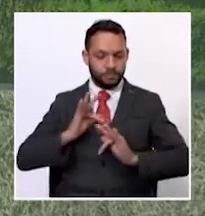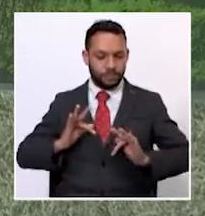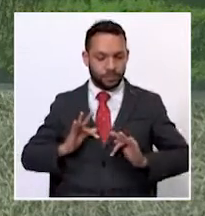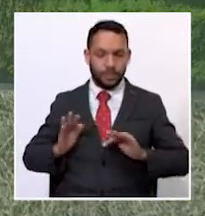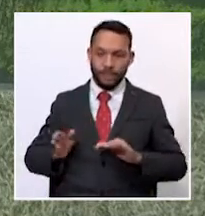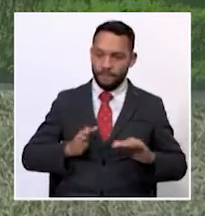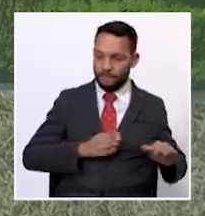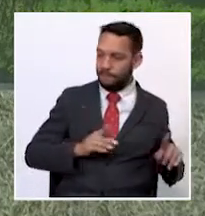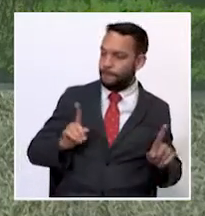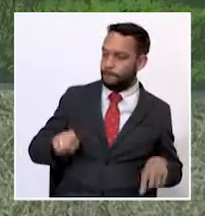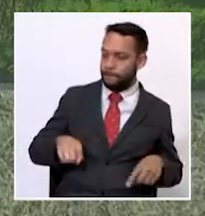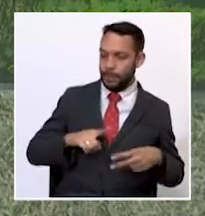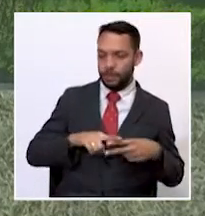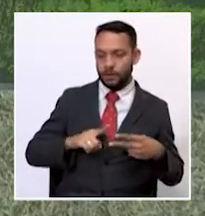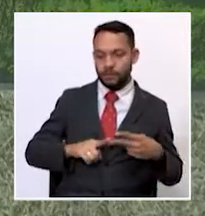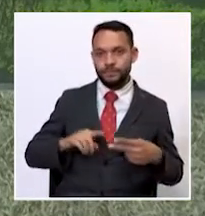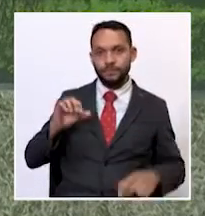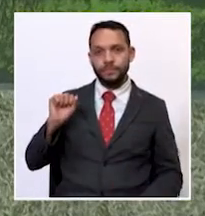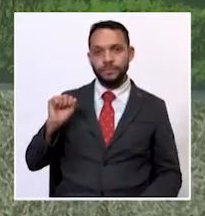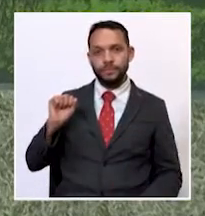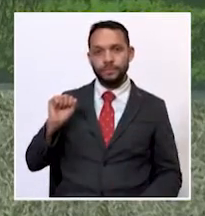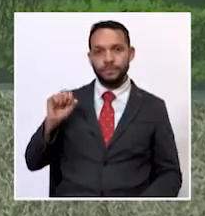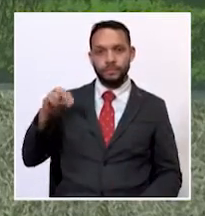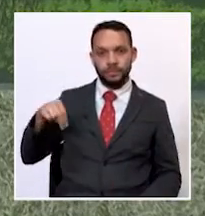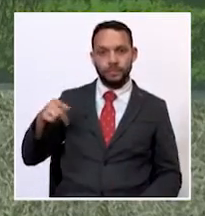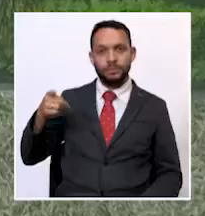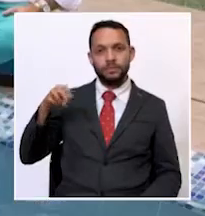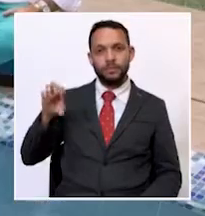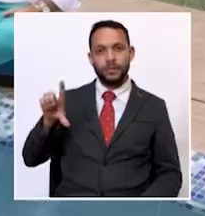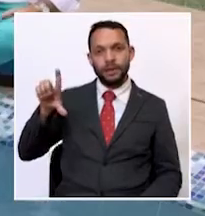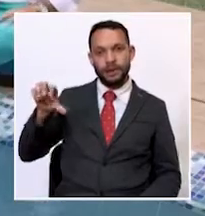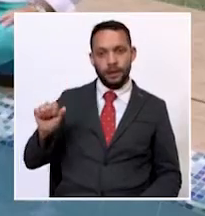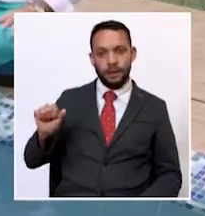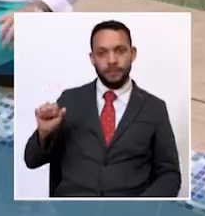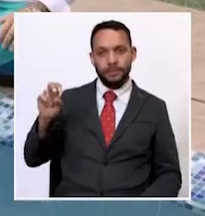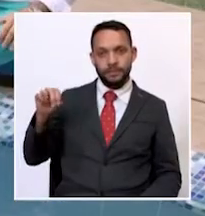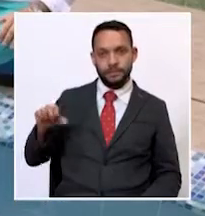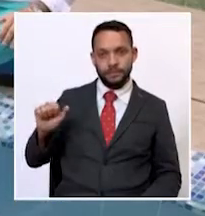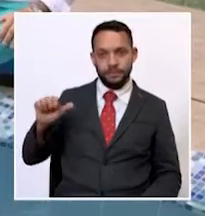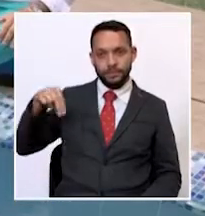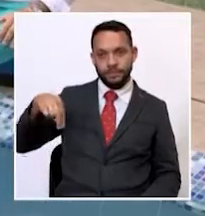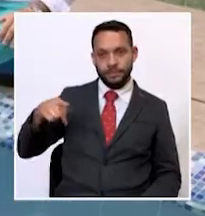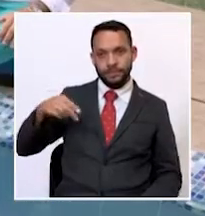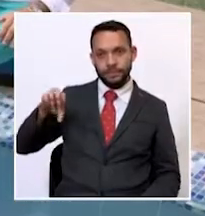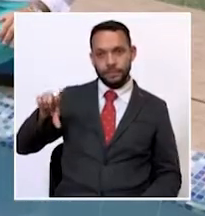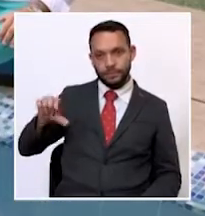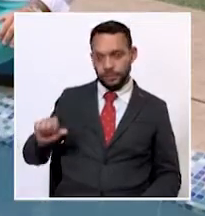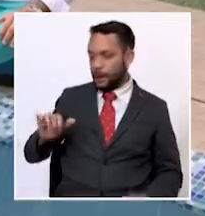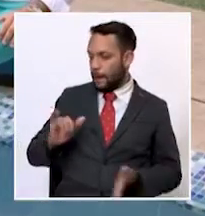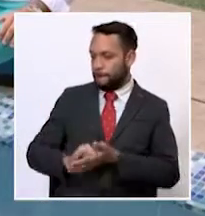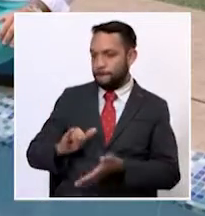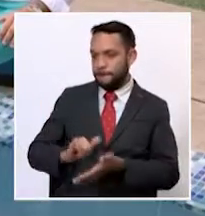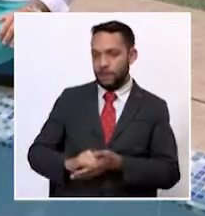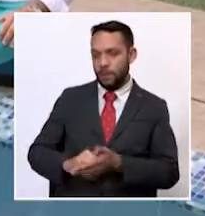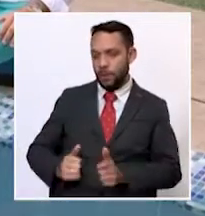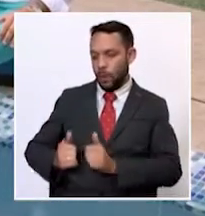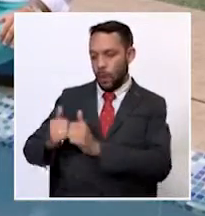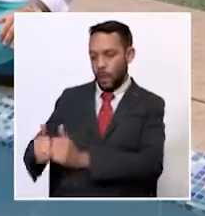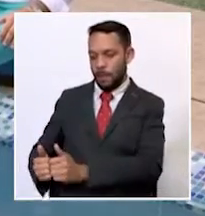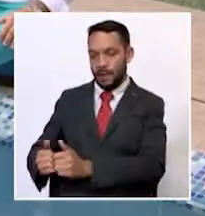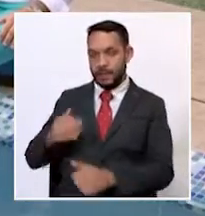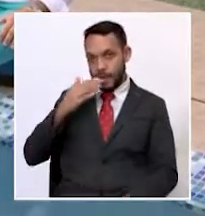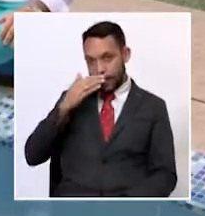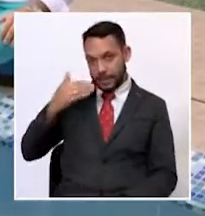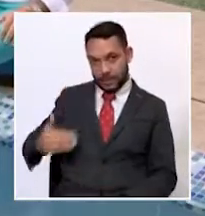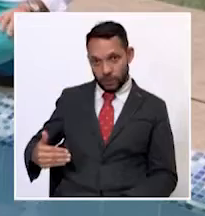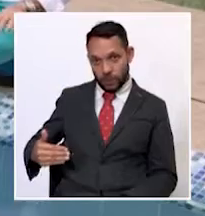También está la doctora Ángela Rosero, fisioterapeuta, que también ha hecho todo el proceso de WAPSU y está con Juan José. Ahorita estaba con